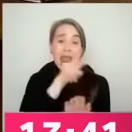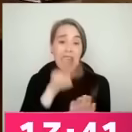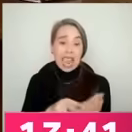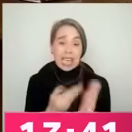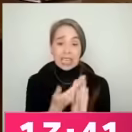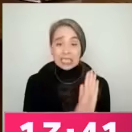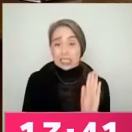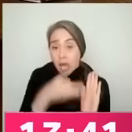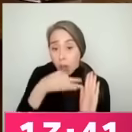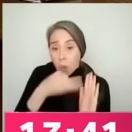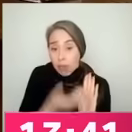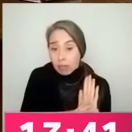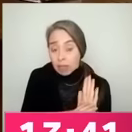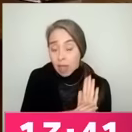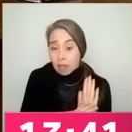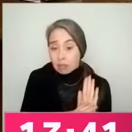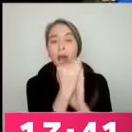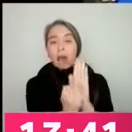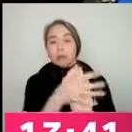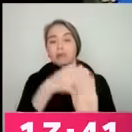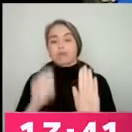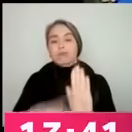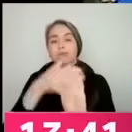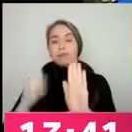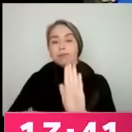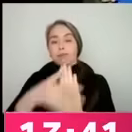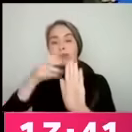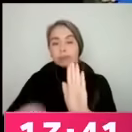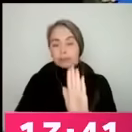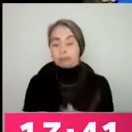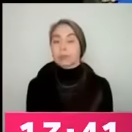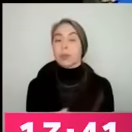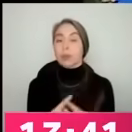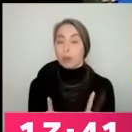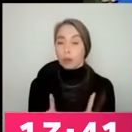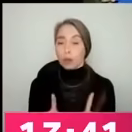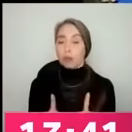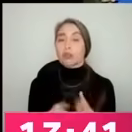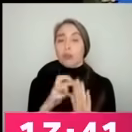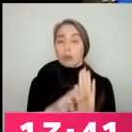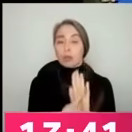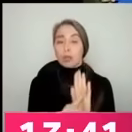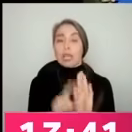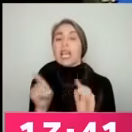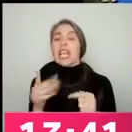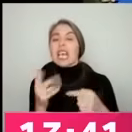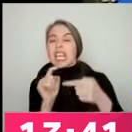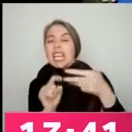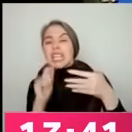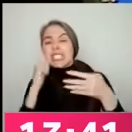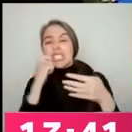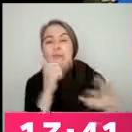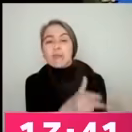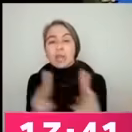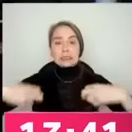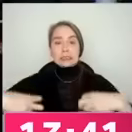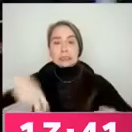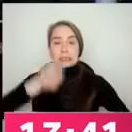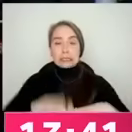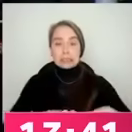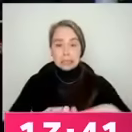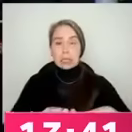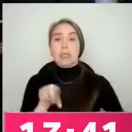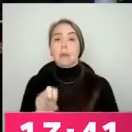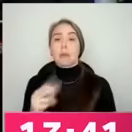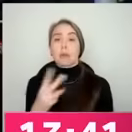primeras en condenar la situación que ha ocurrido en Venezuela, que a raíz de esto se presenta entonces esta moción de censura por parte del diputado